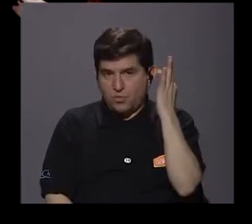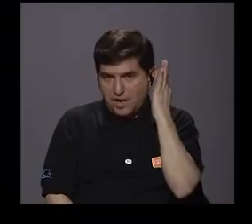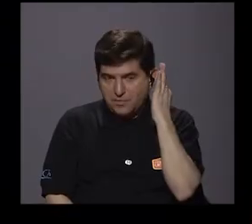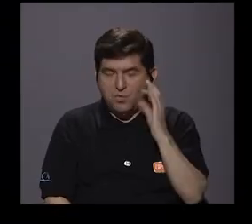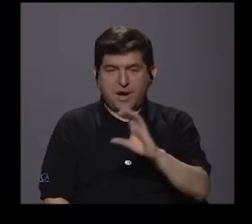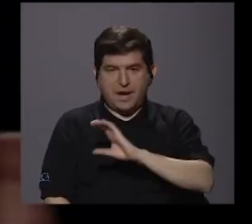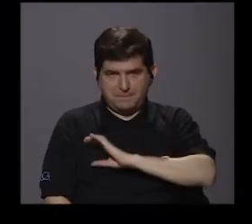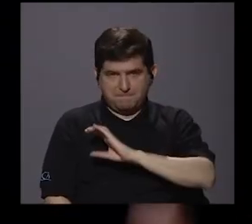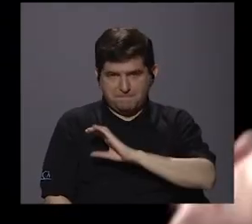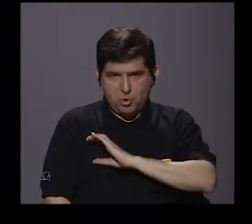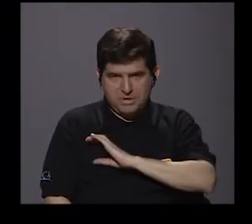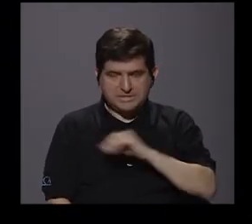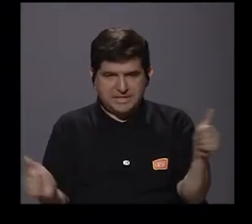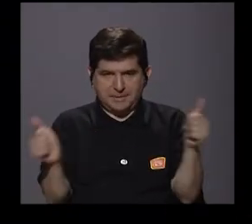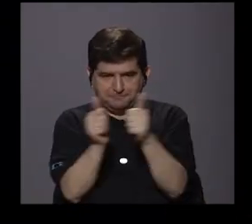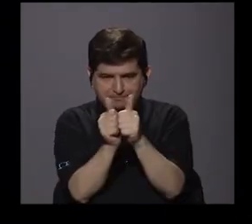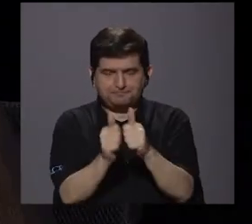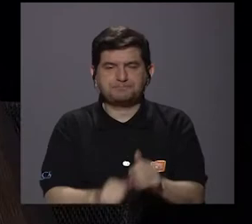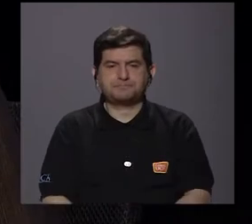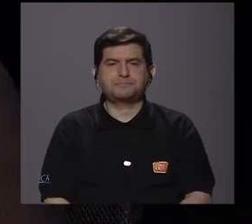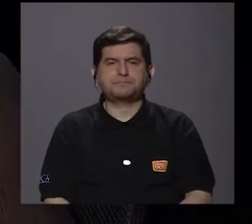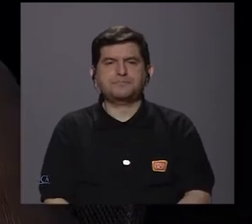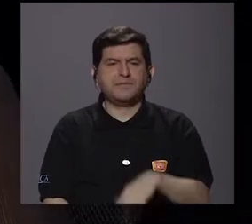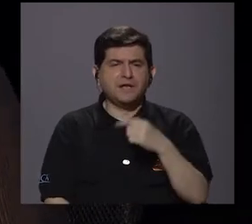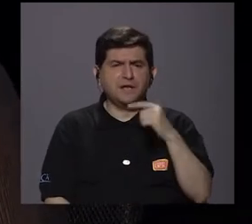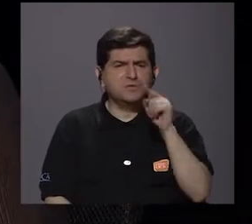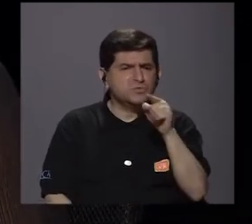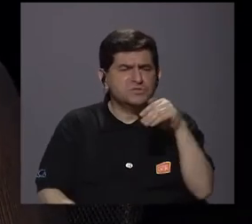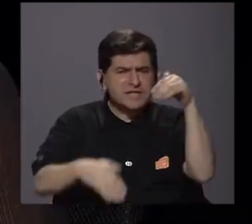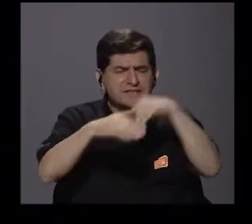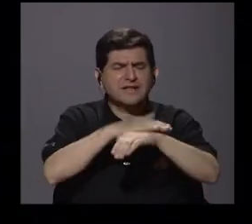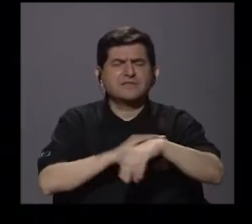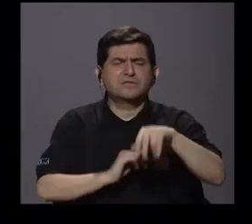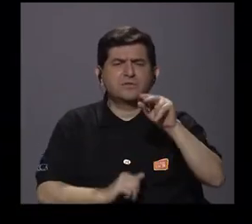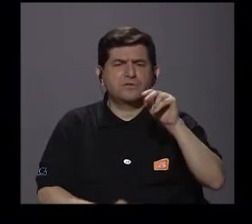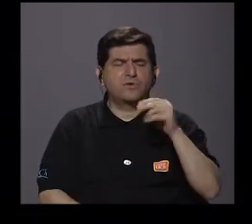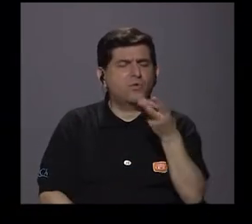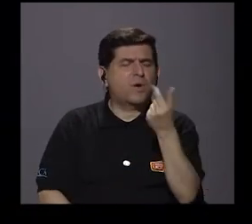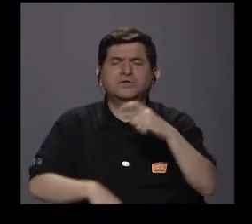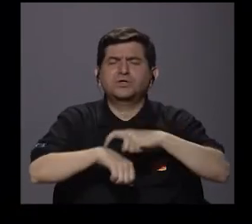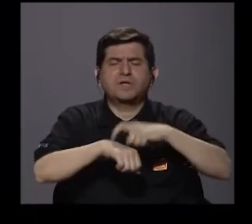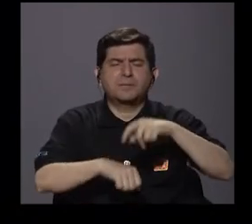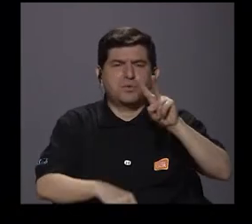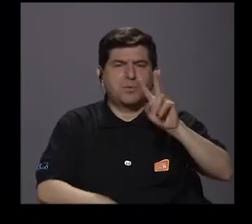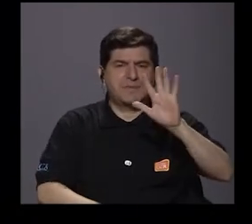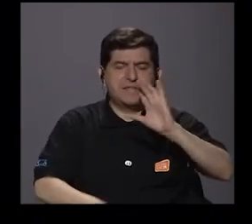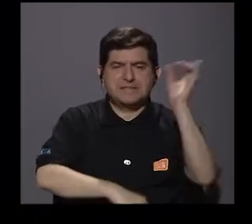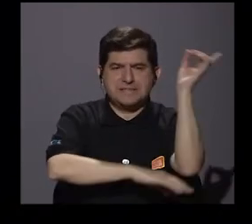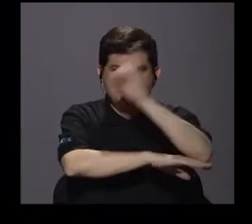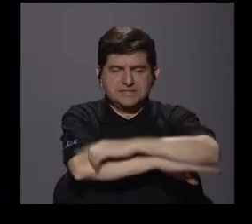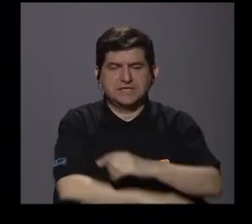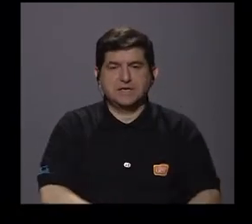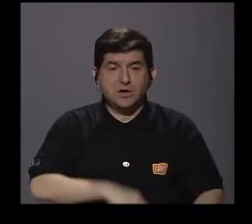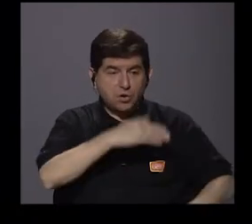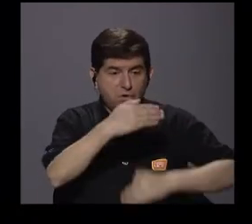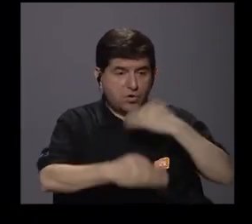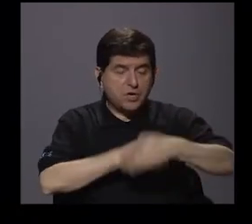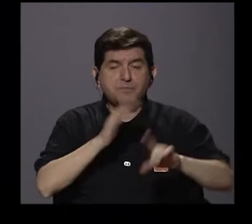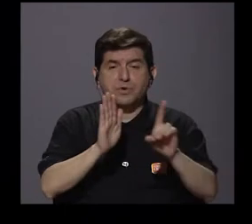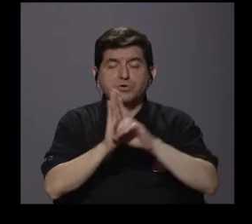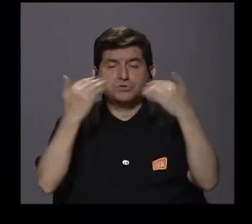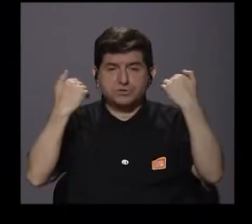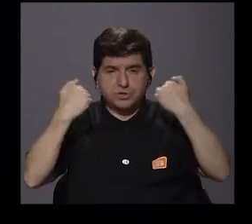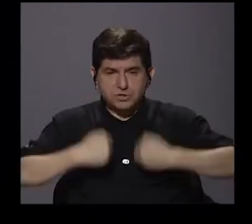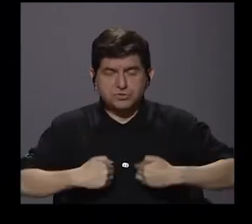¿cuánto tiempo policía o militar presente? 25 días. De esos 25 días, los protocolos de